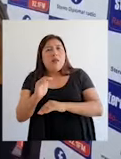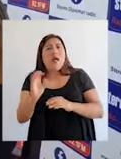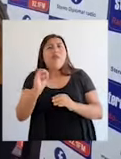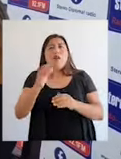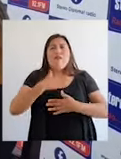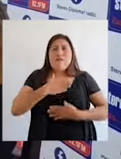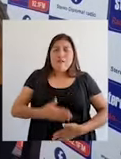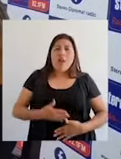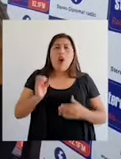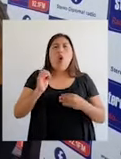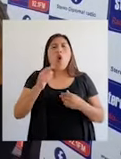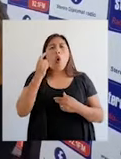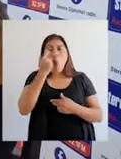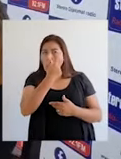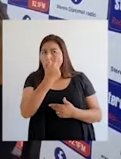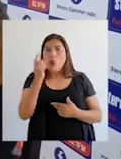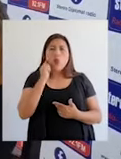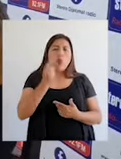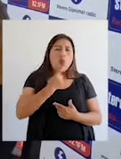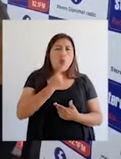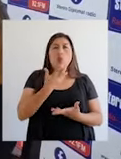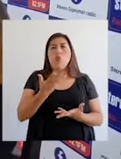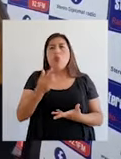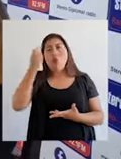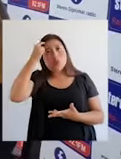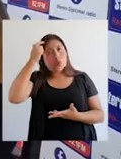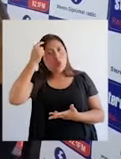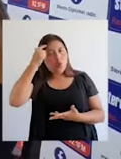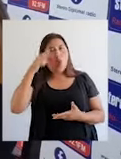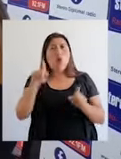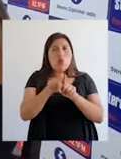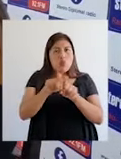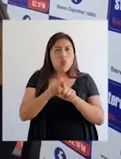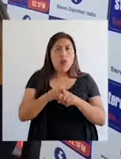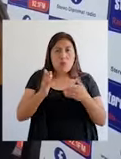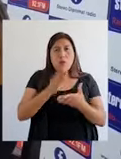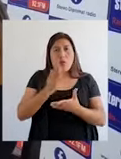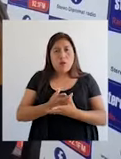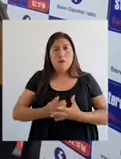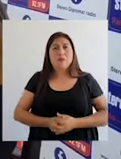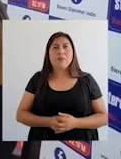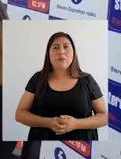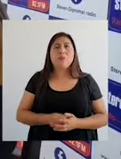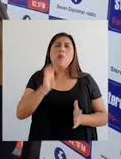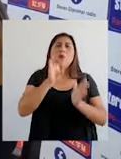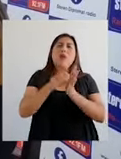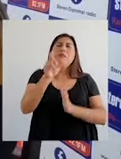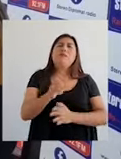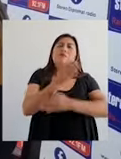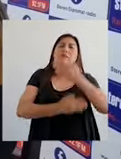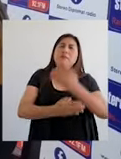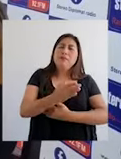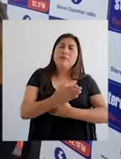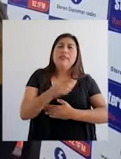puede ser física, puede ser sensorial, puede ser psicológica, por ejemplo, mental. Ya, una persona con discapacidad es la persona que